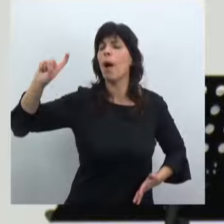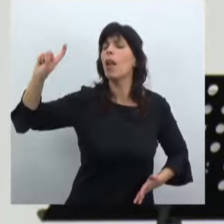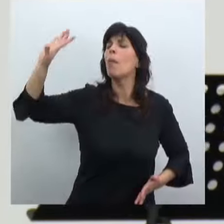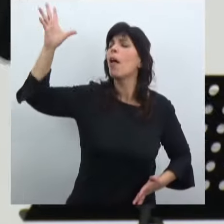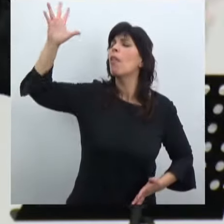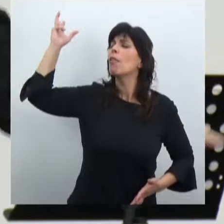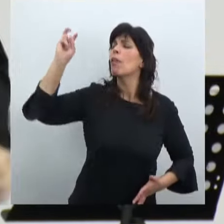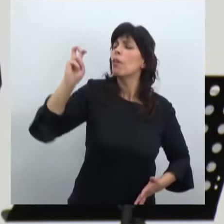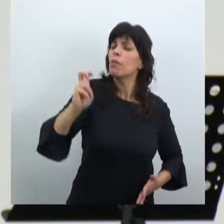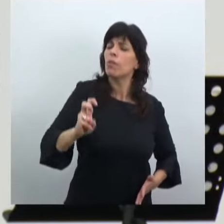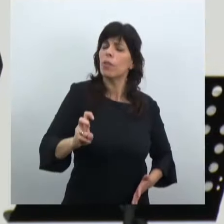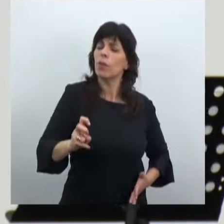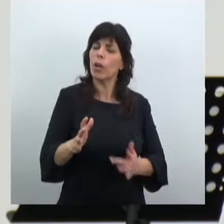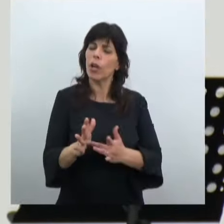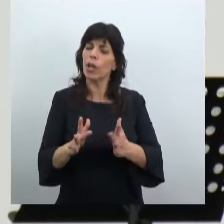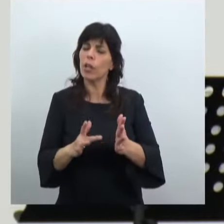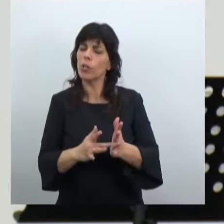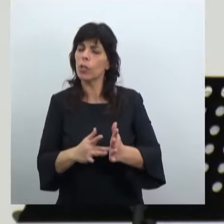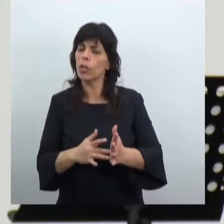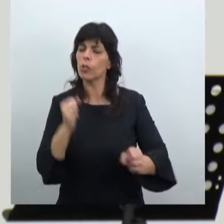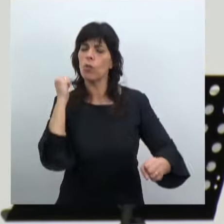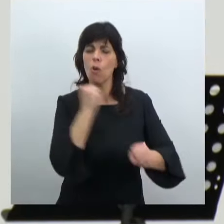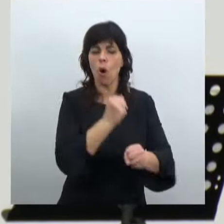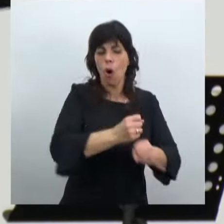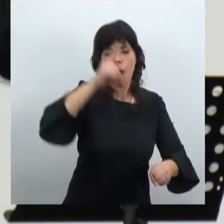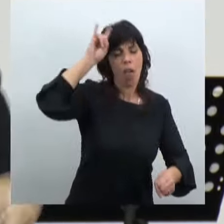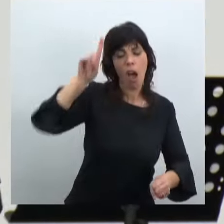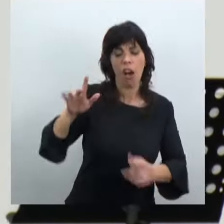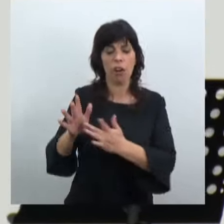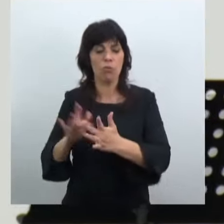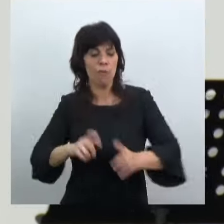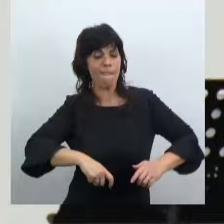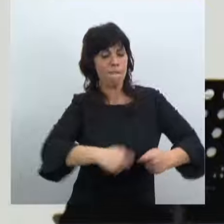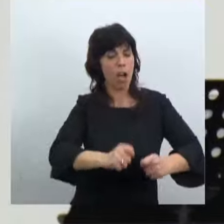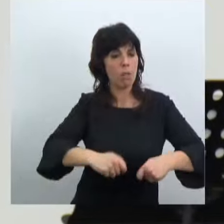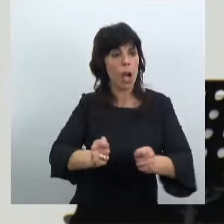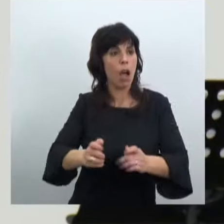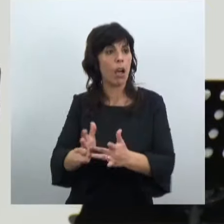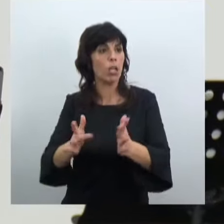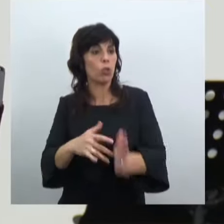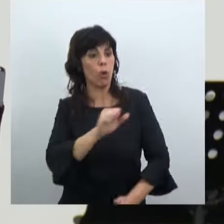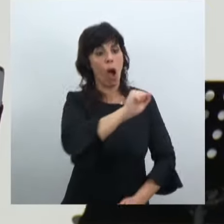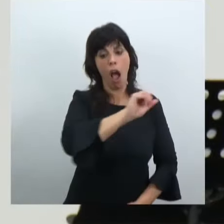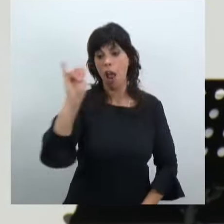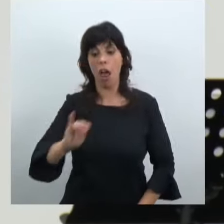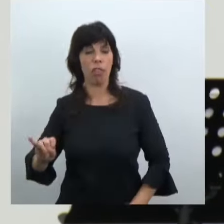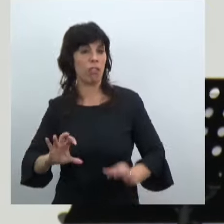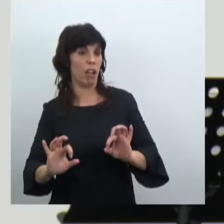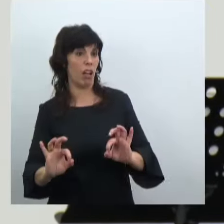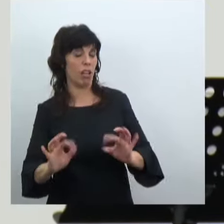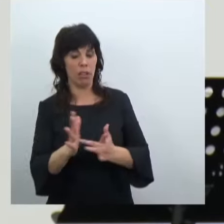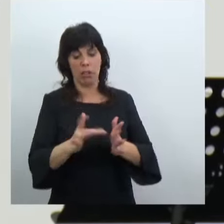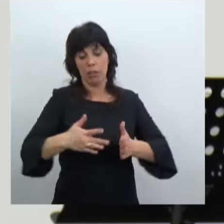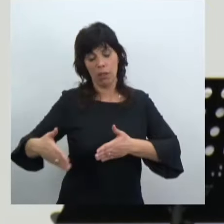que vino a destruir las obras del diablo. Él es el Alfa, Él es el Omega. Él es el